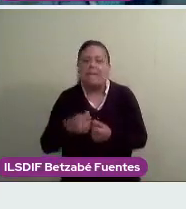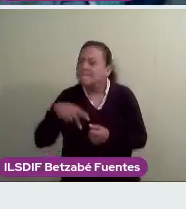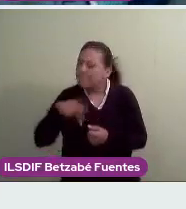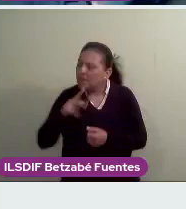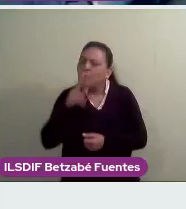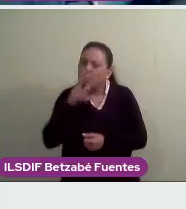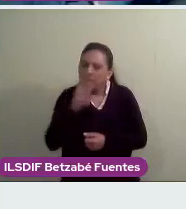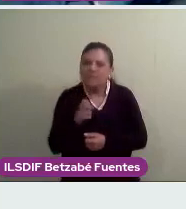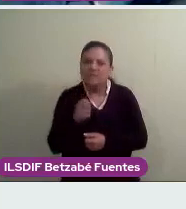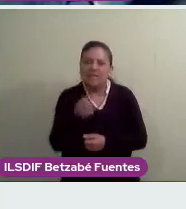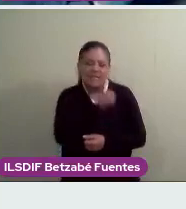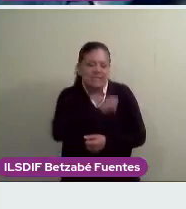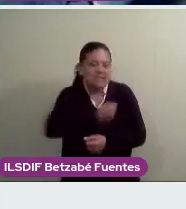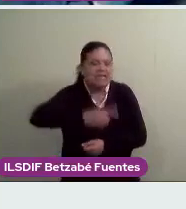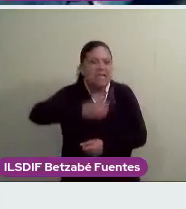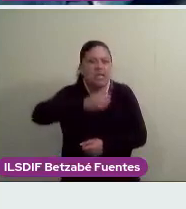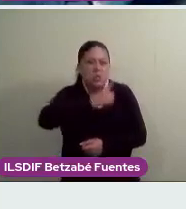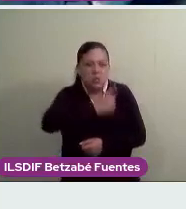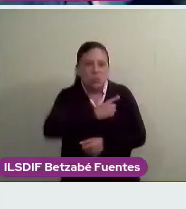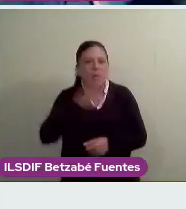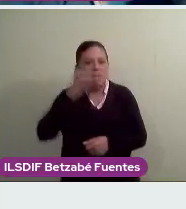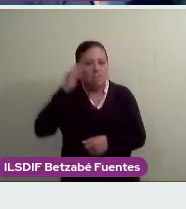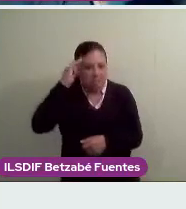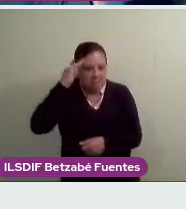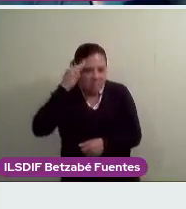mental. La siguiente, por favor.